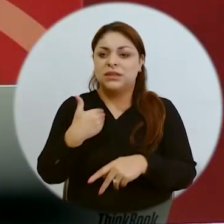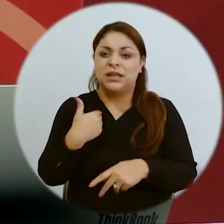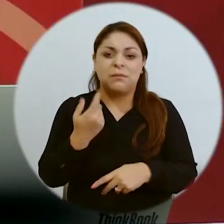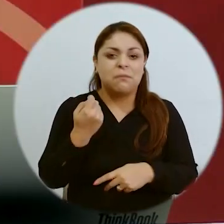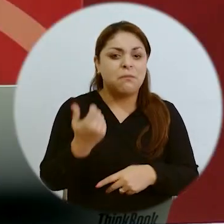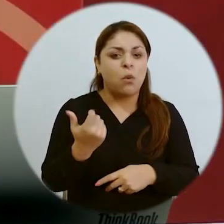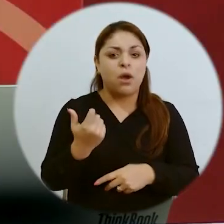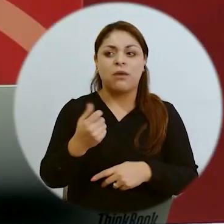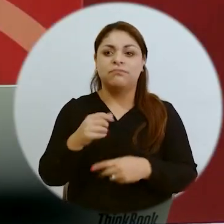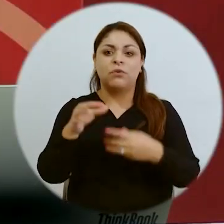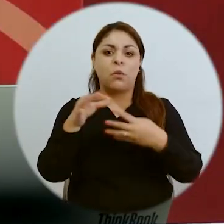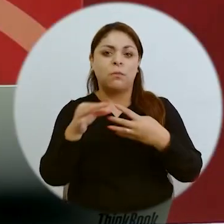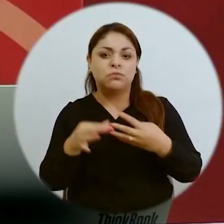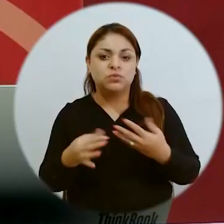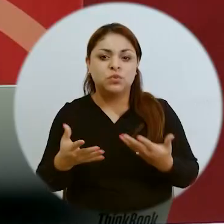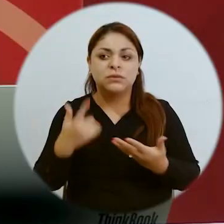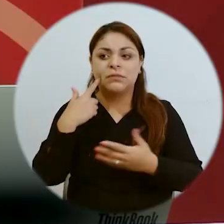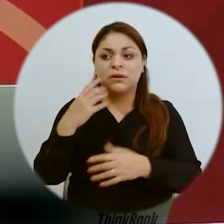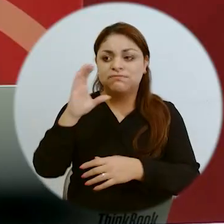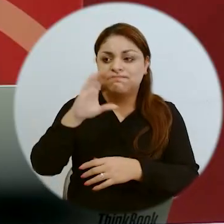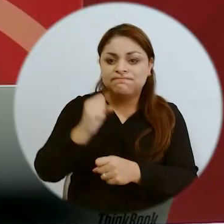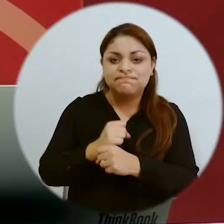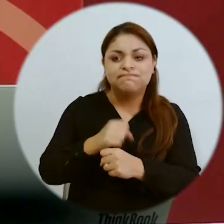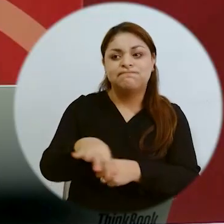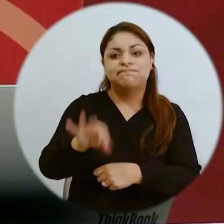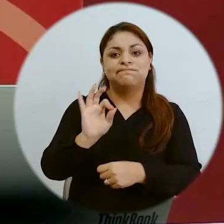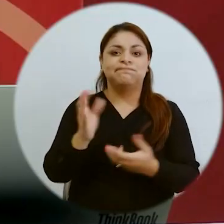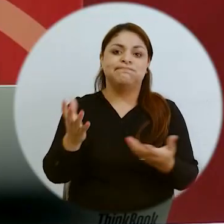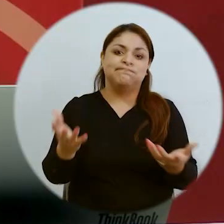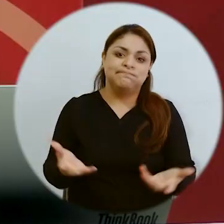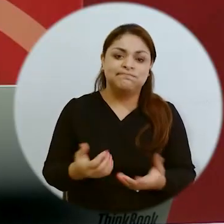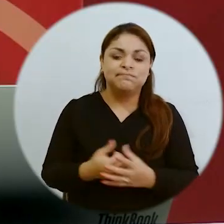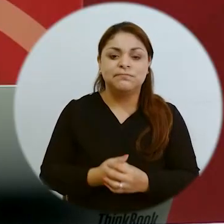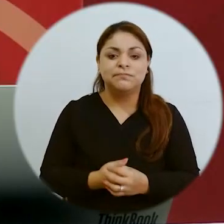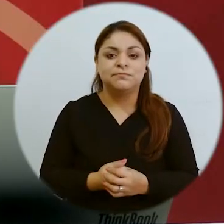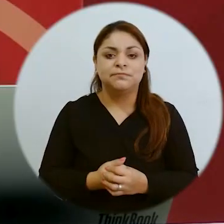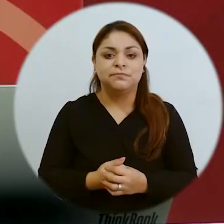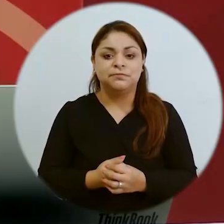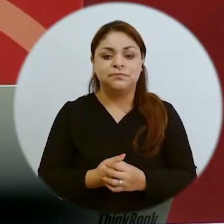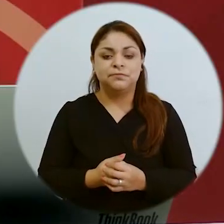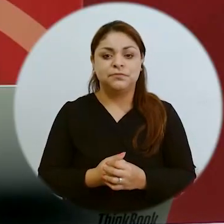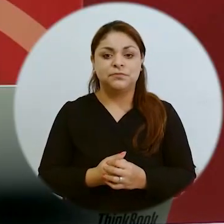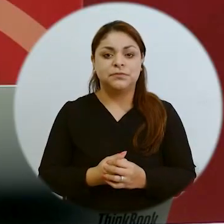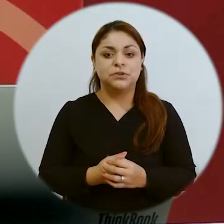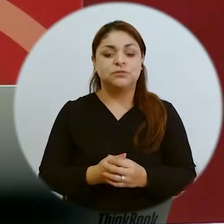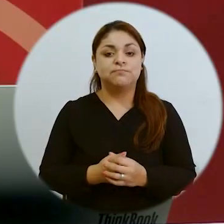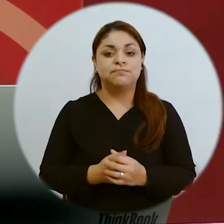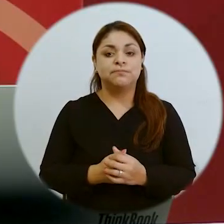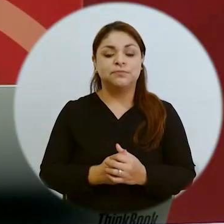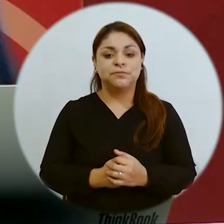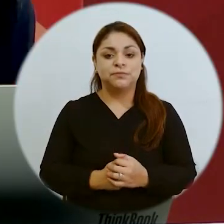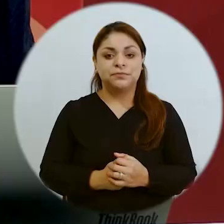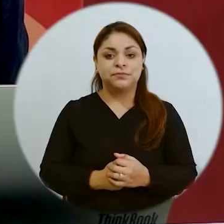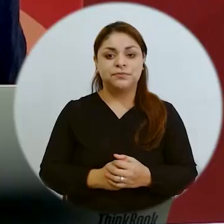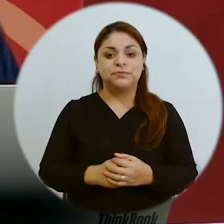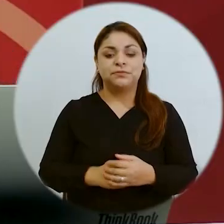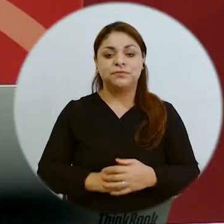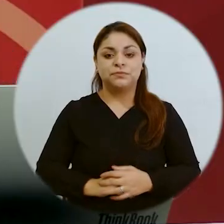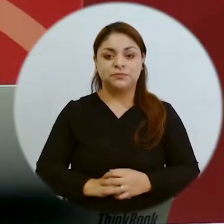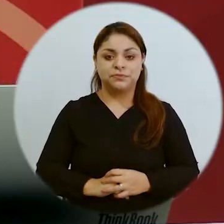de las cuotas que pagan, es la inestabilidad de los ingresos. Y ahí estoy con Welmer en cuanto a que hay una problemática